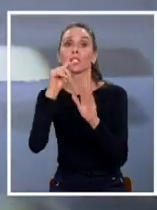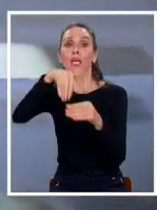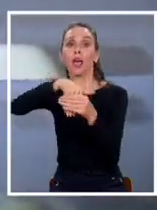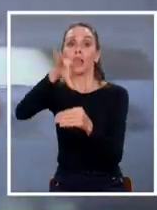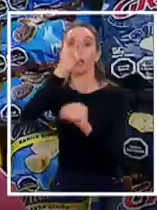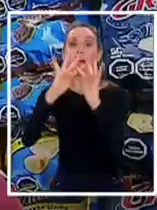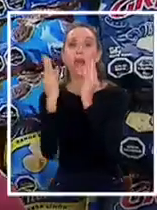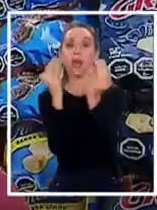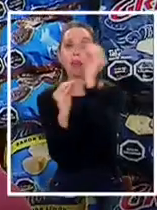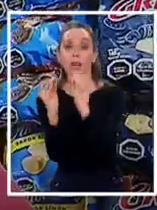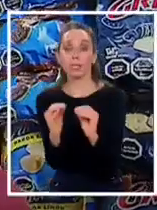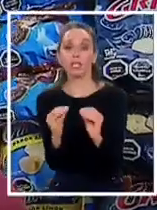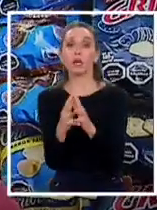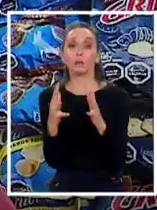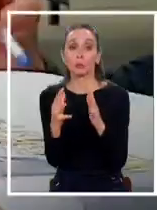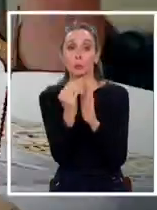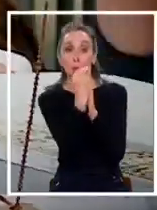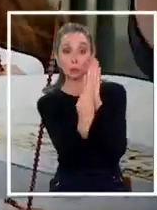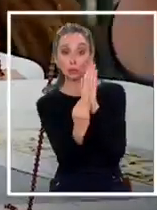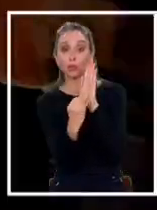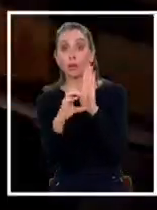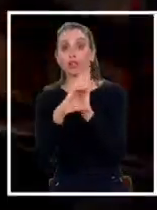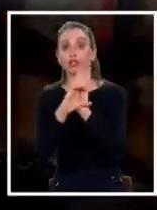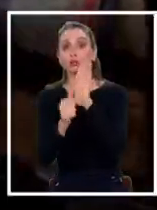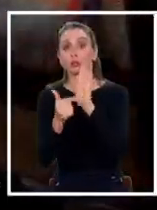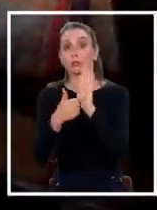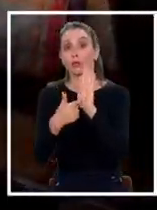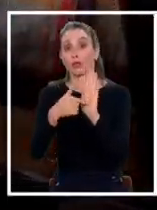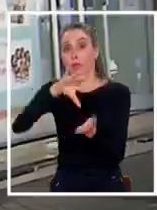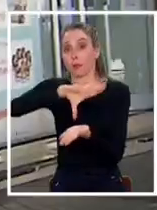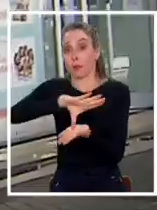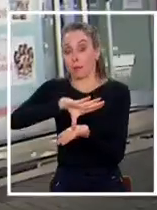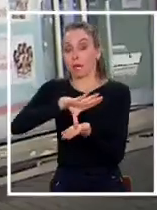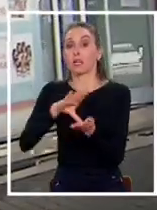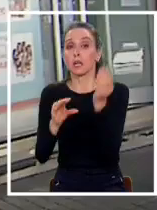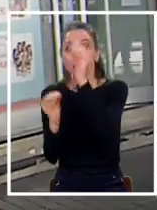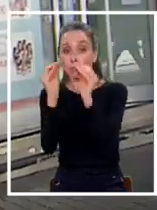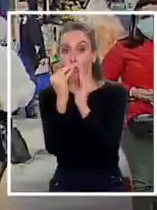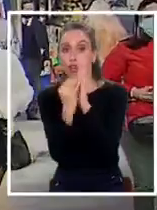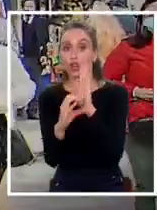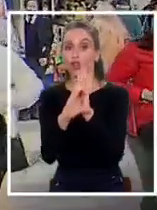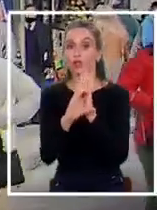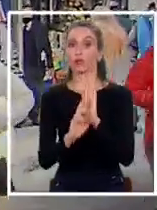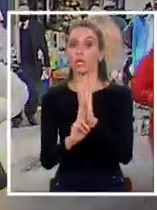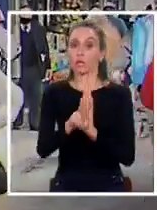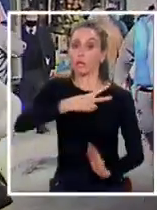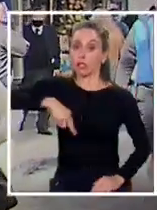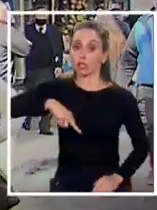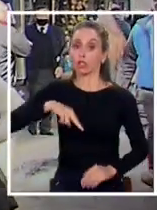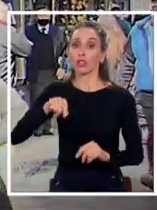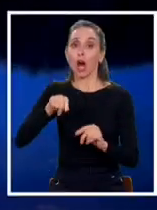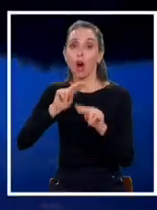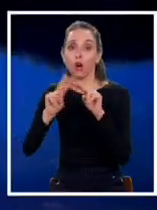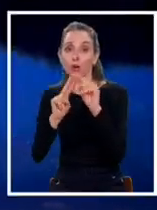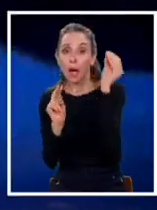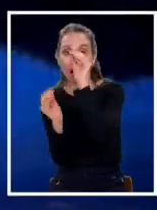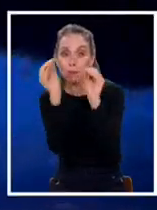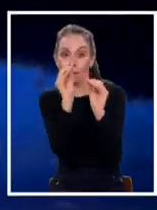mucho en juego, ninguna es la constitución de nuestro país. Redactar una constitución que realmente nos represente. Estamos escribiendo historia.